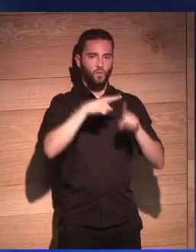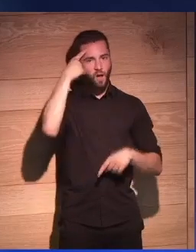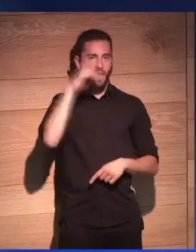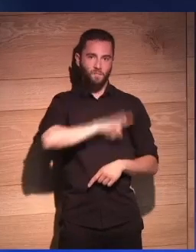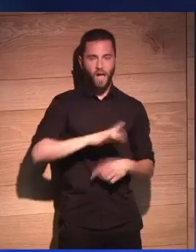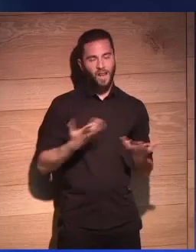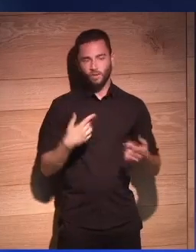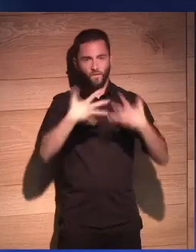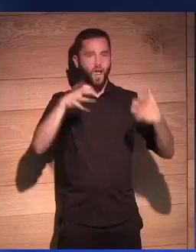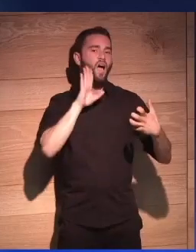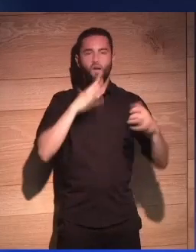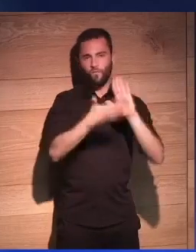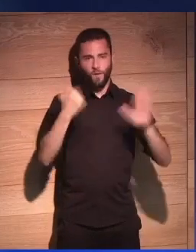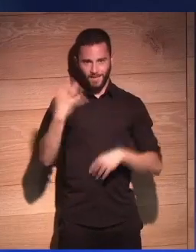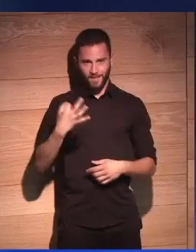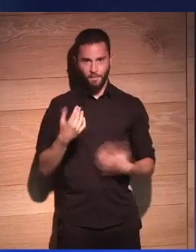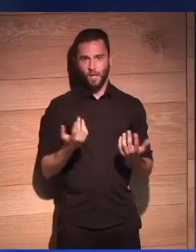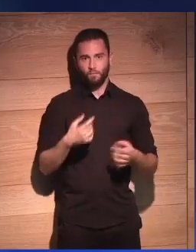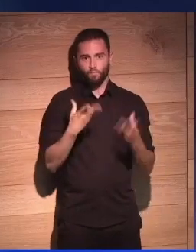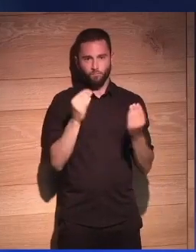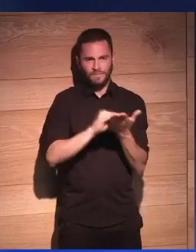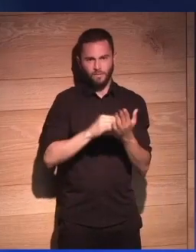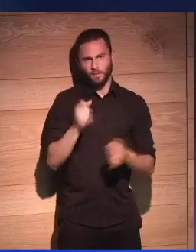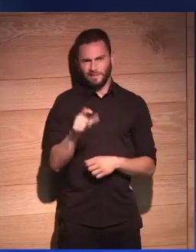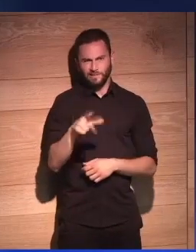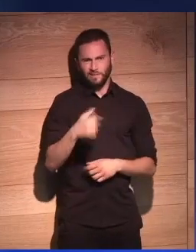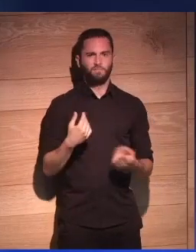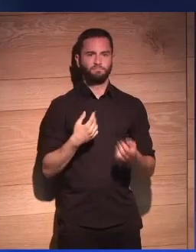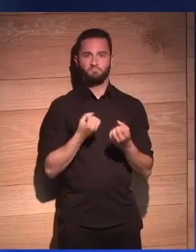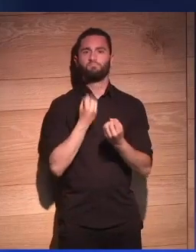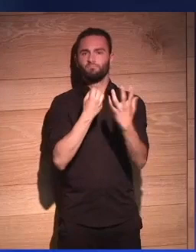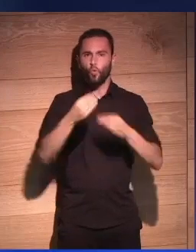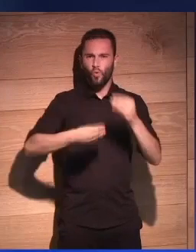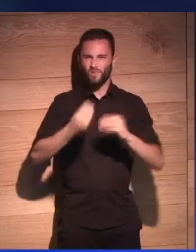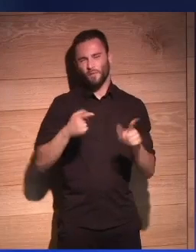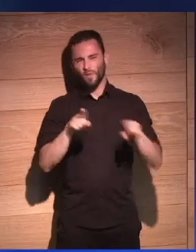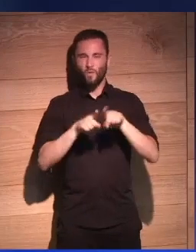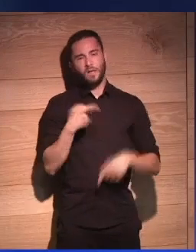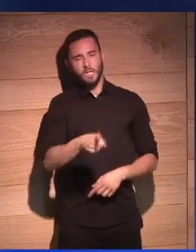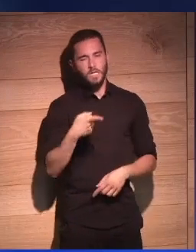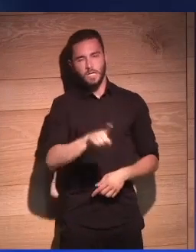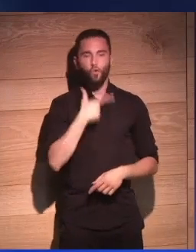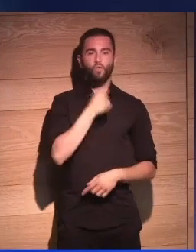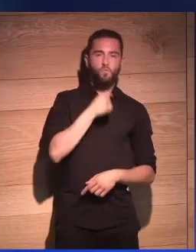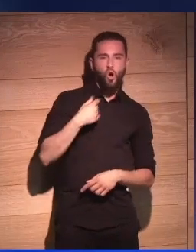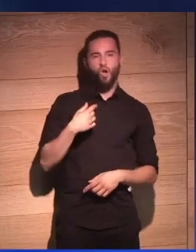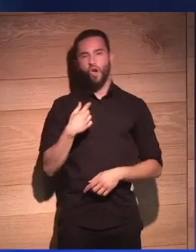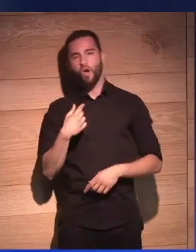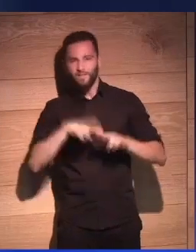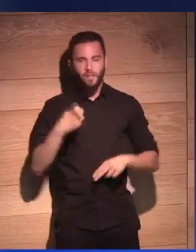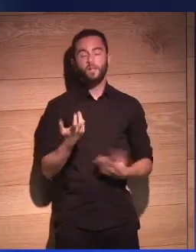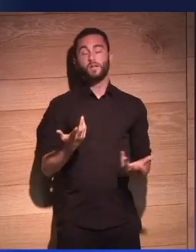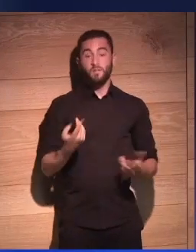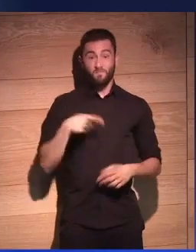Y con mucha frecuencia usamos estas frases tipo como ironizando, es un poco de humor negro. Pero